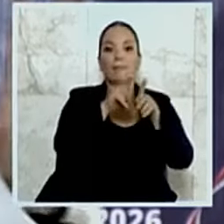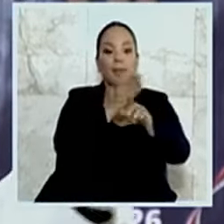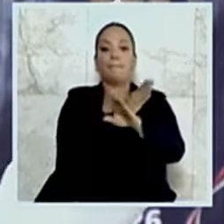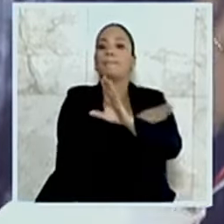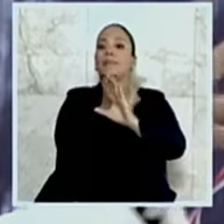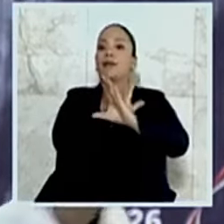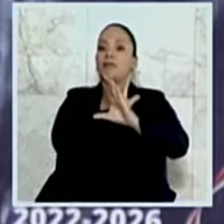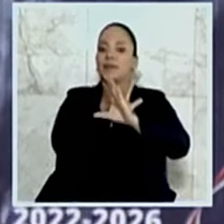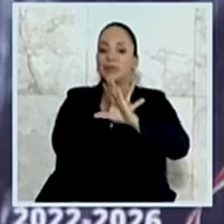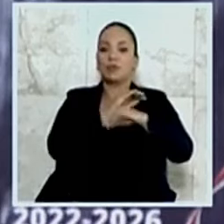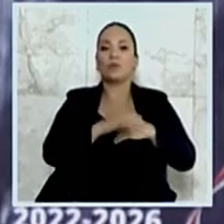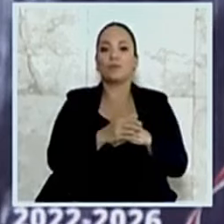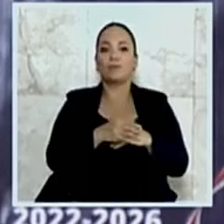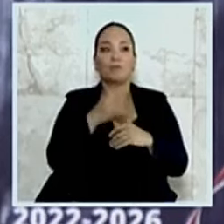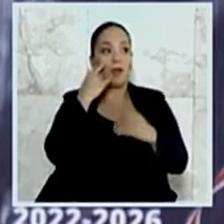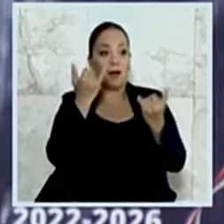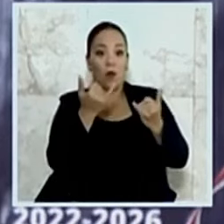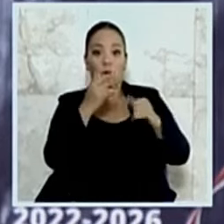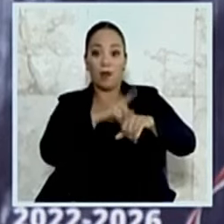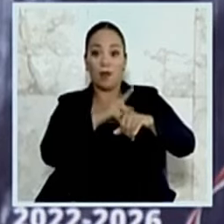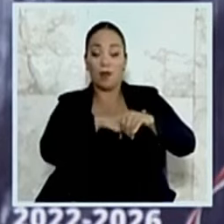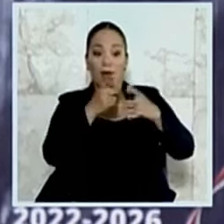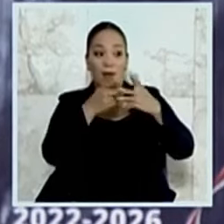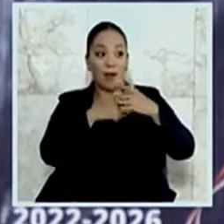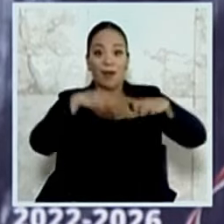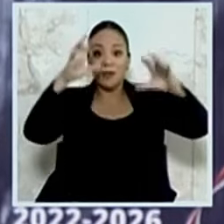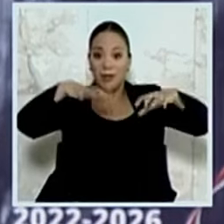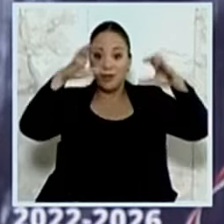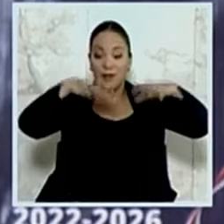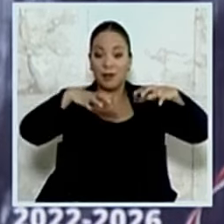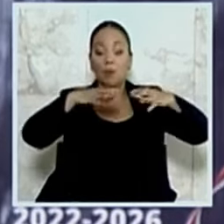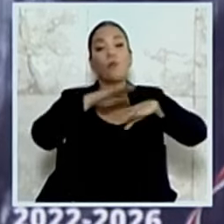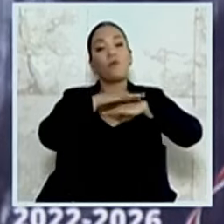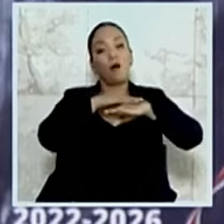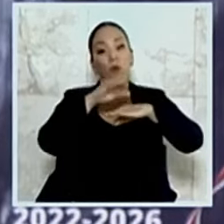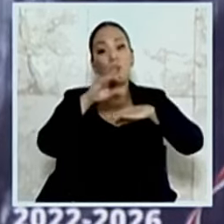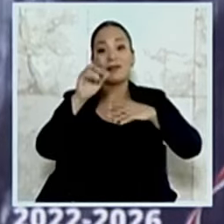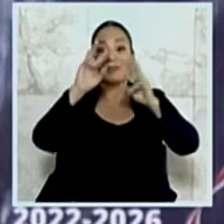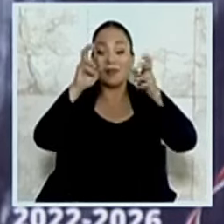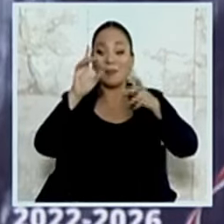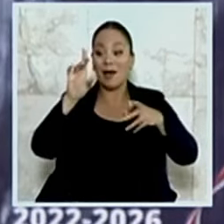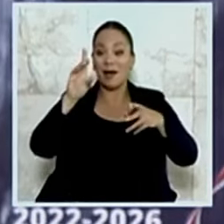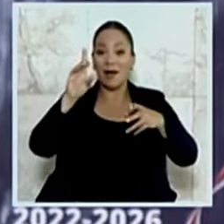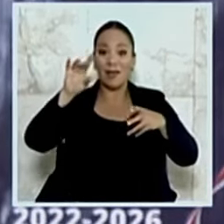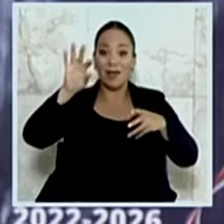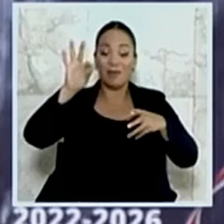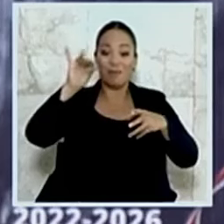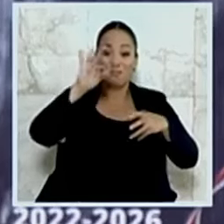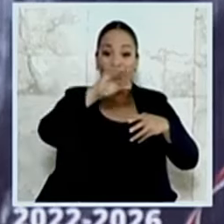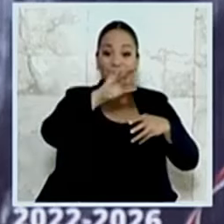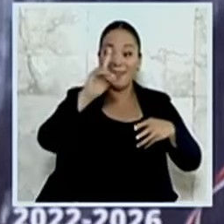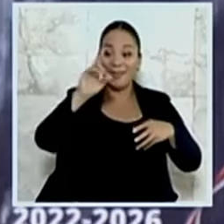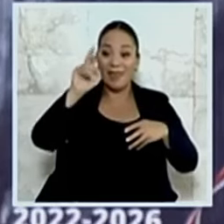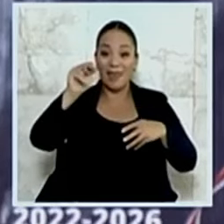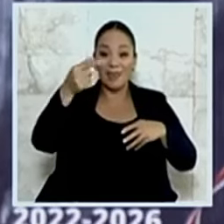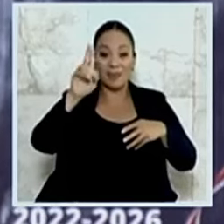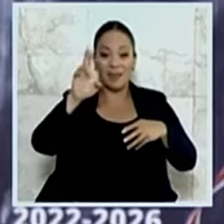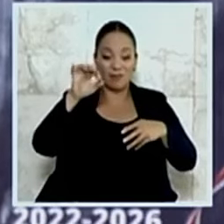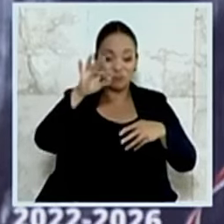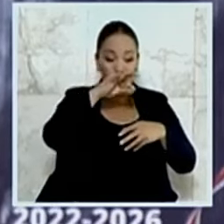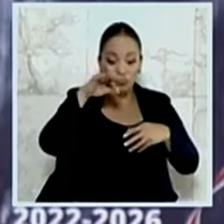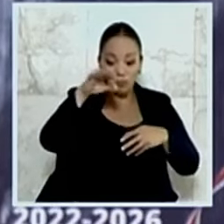la importancia de las enfermedades crónicas no transmisibles, entre otras, a enfilarnos también en la prevención ahora que tenemos